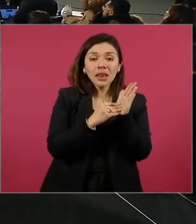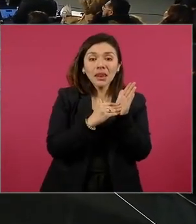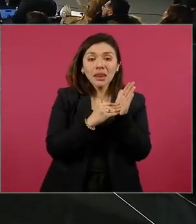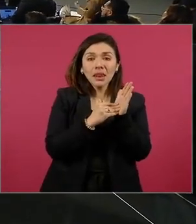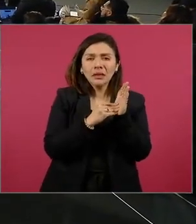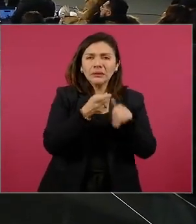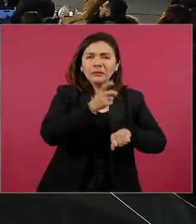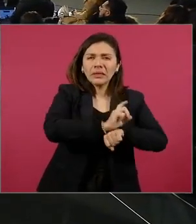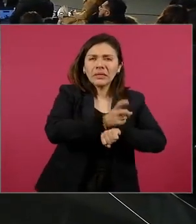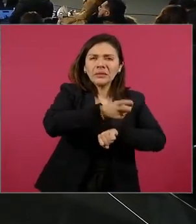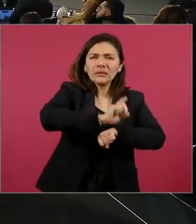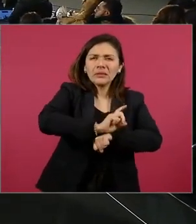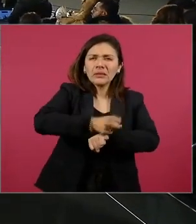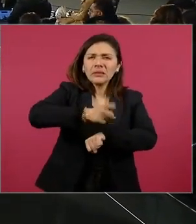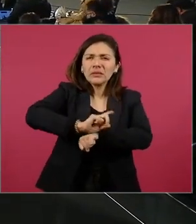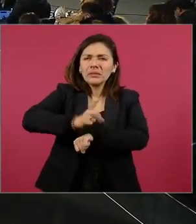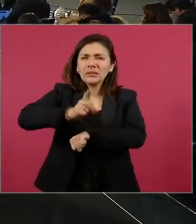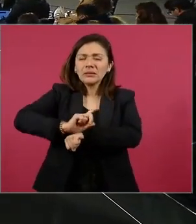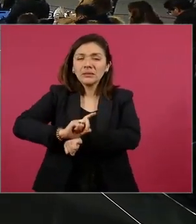diarios